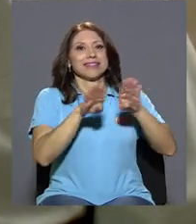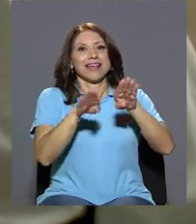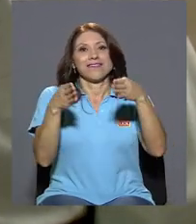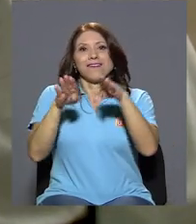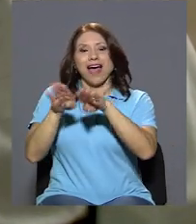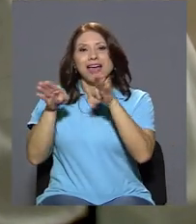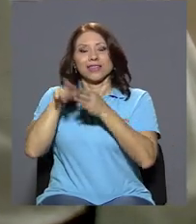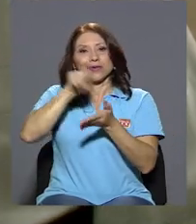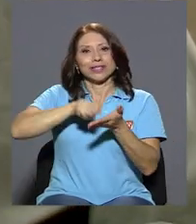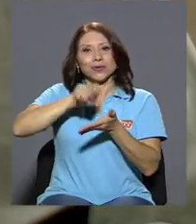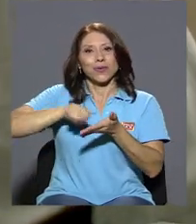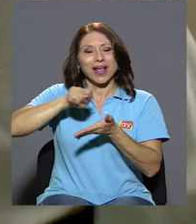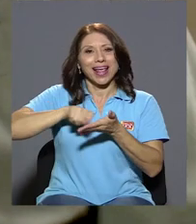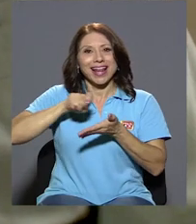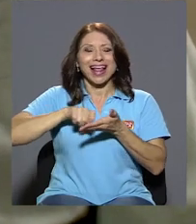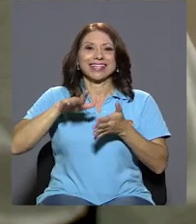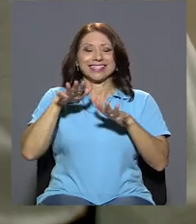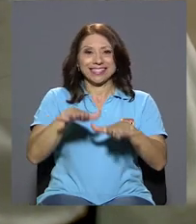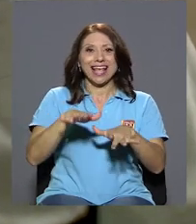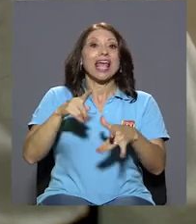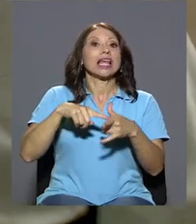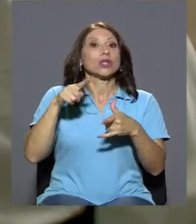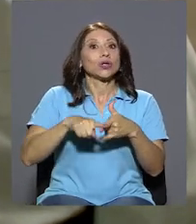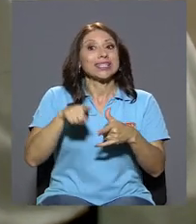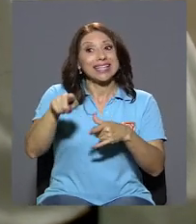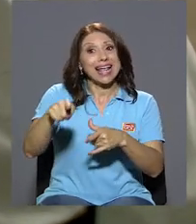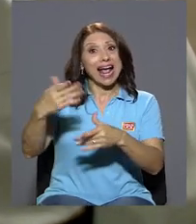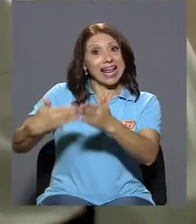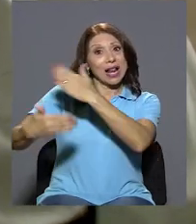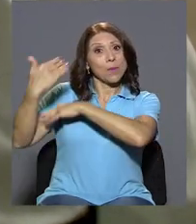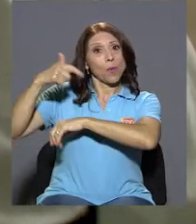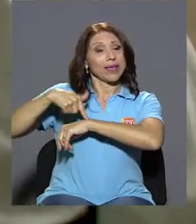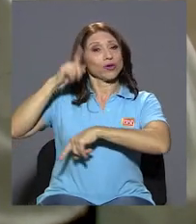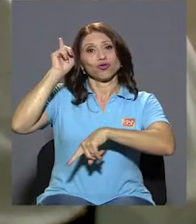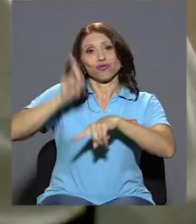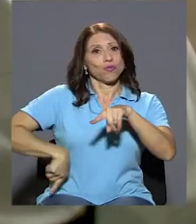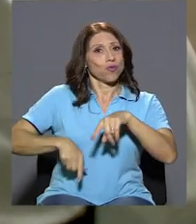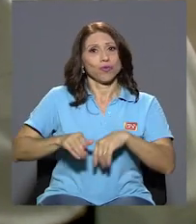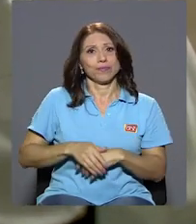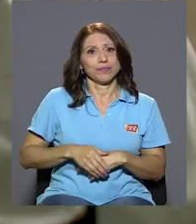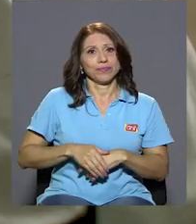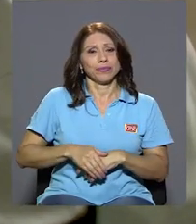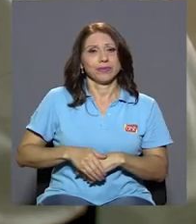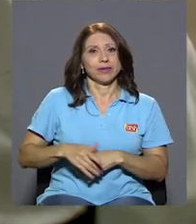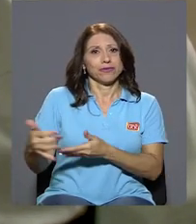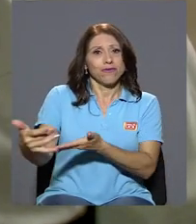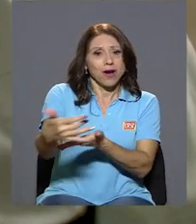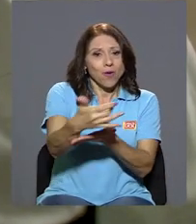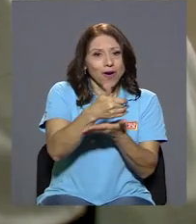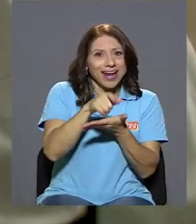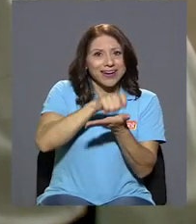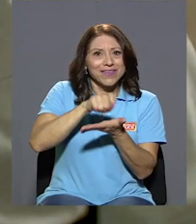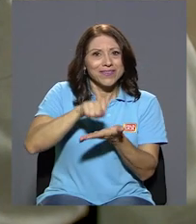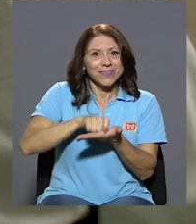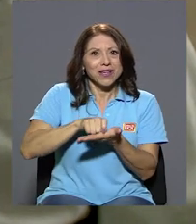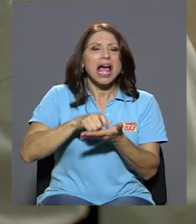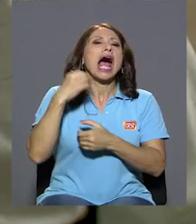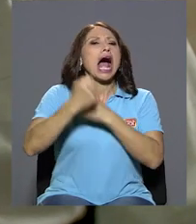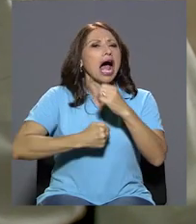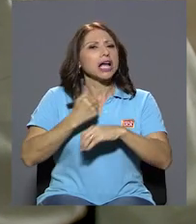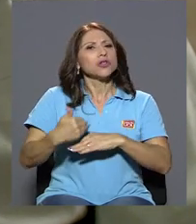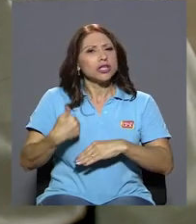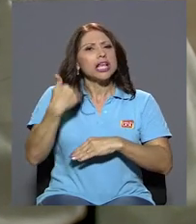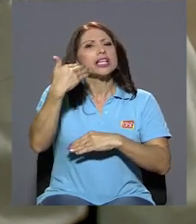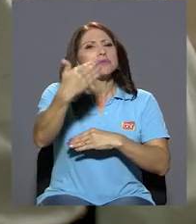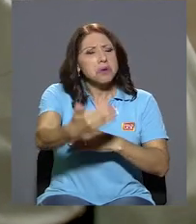etcétera etcétera entonces este no se pudo en ese momento año después se ha hecho algunas